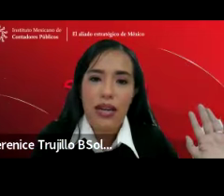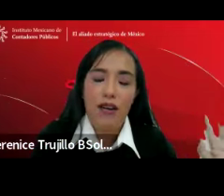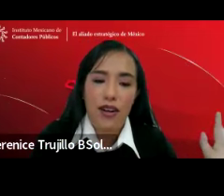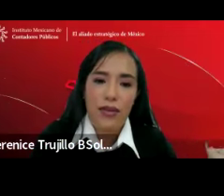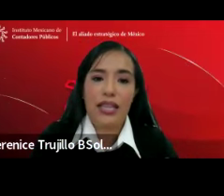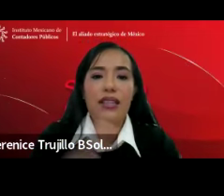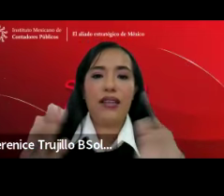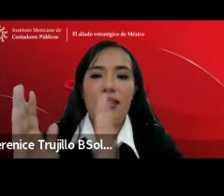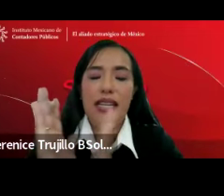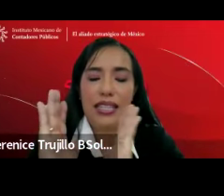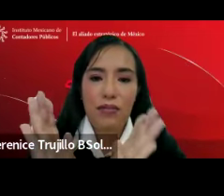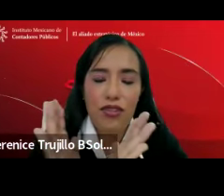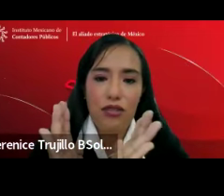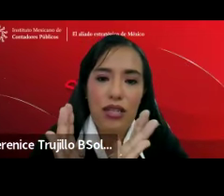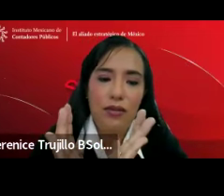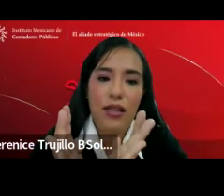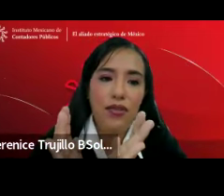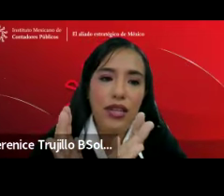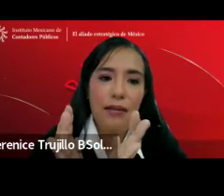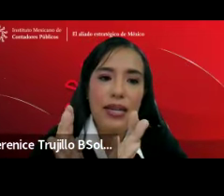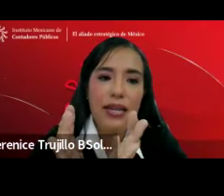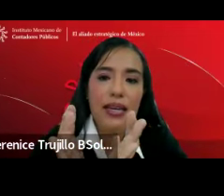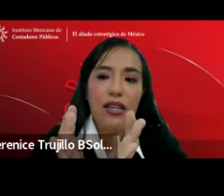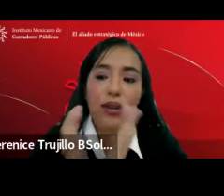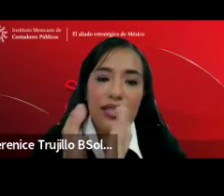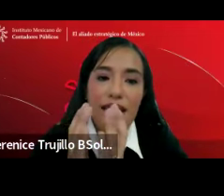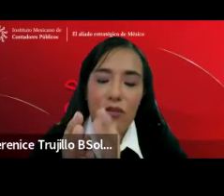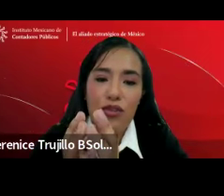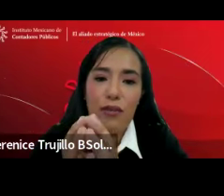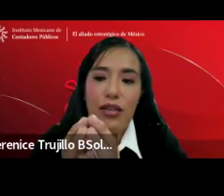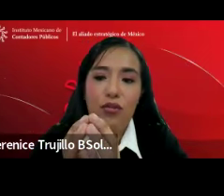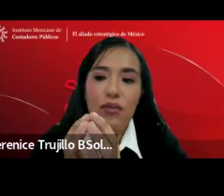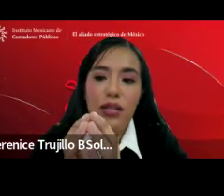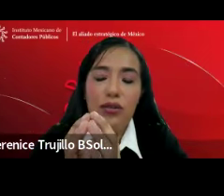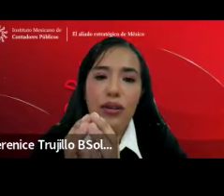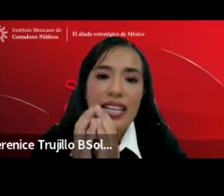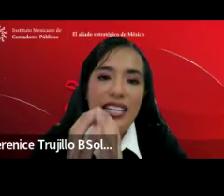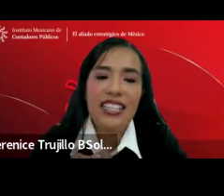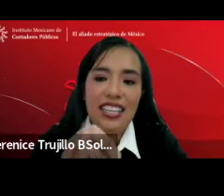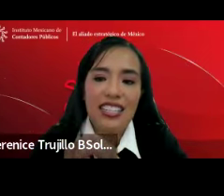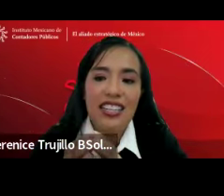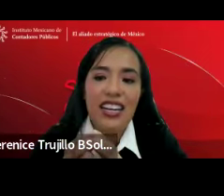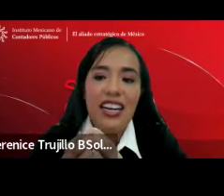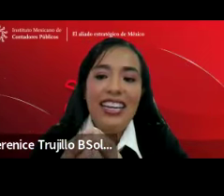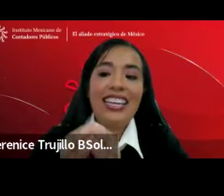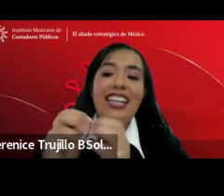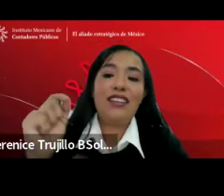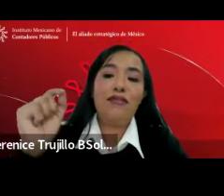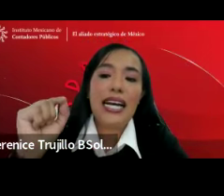el aviso. Ahora bien, ya estamos en tu actividad vulnerable. Tú eres el responsable de cumplimiento. ¿Qué tienes que